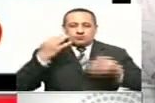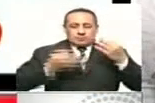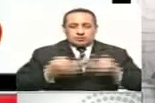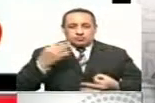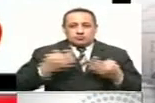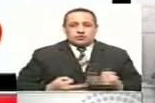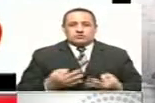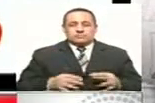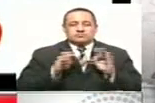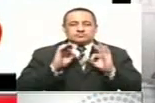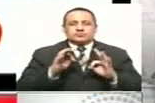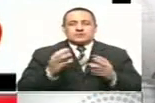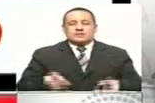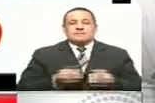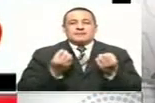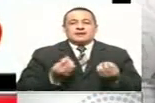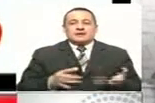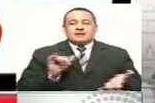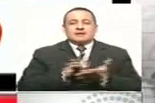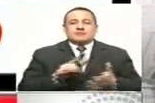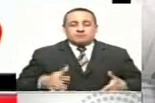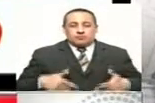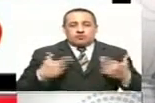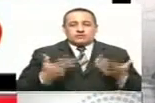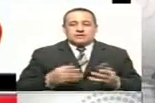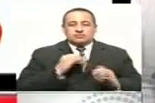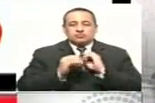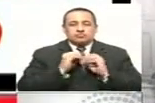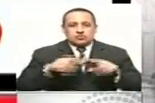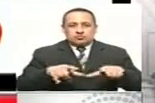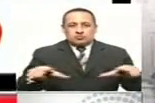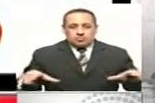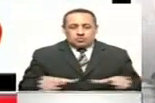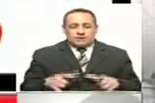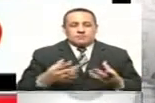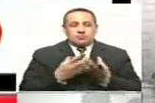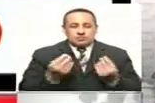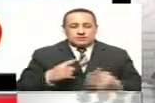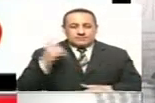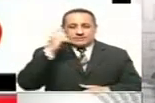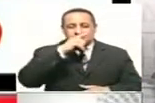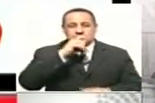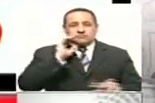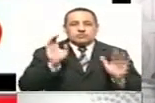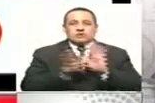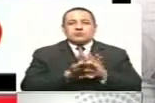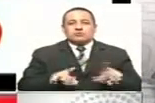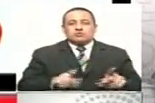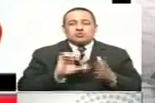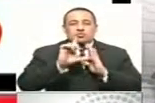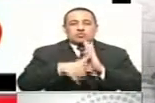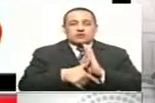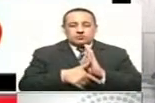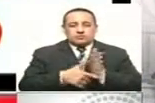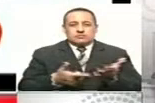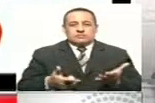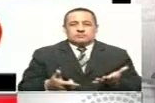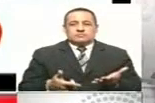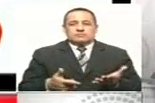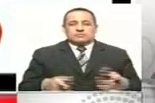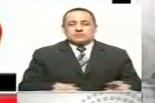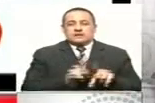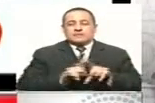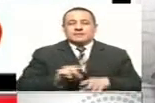presupuesto adecuado como para poder manejar un sector tan sensible. Luego